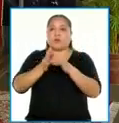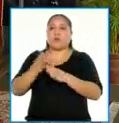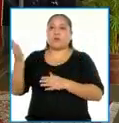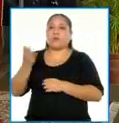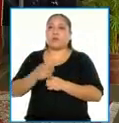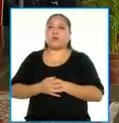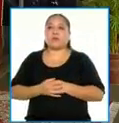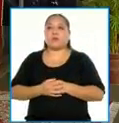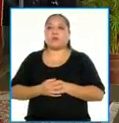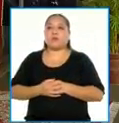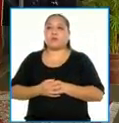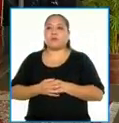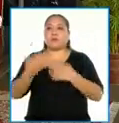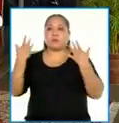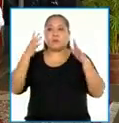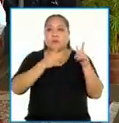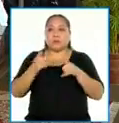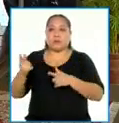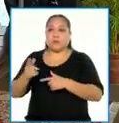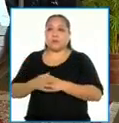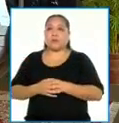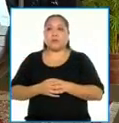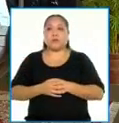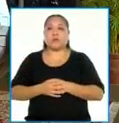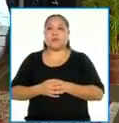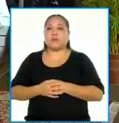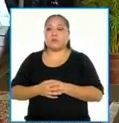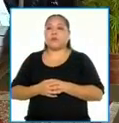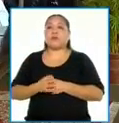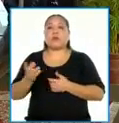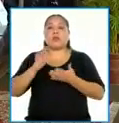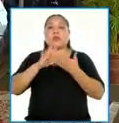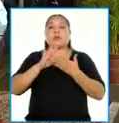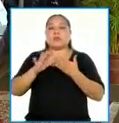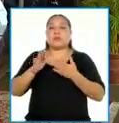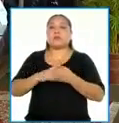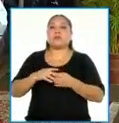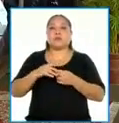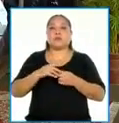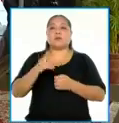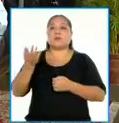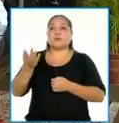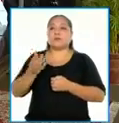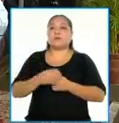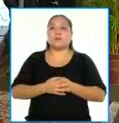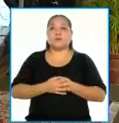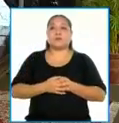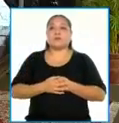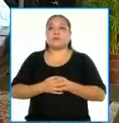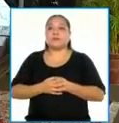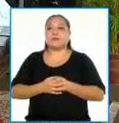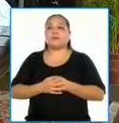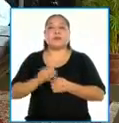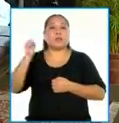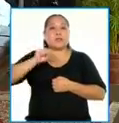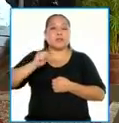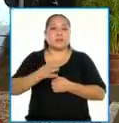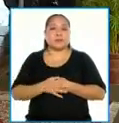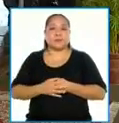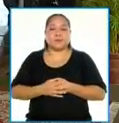señor. Ya está listo. Ok, hay una disculpe. Pregunta para el ministro. Sí. Okay. Disculpe, sino que. No. Sí.